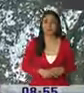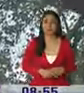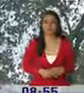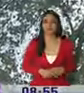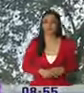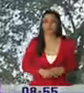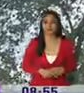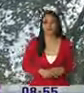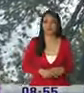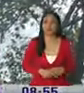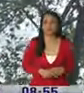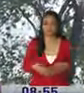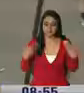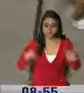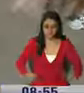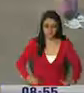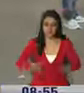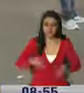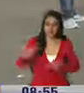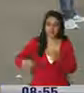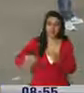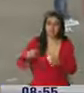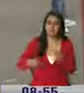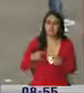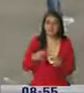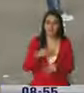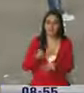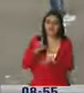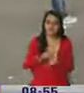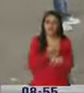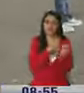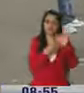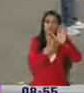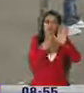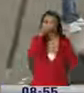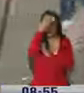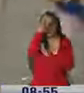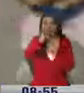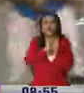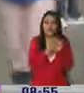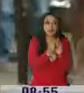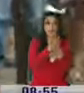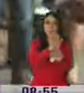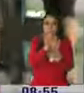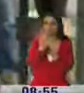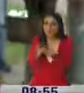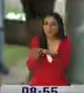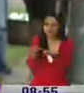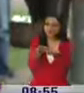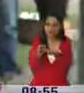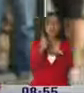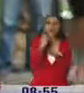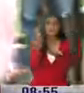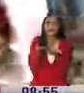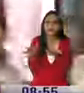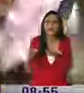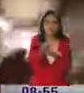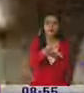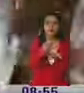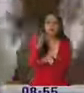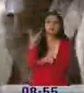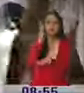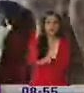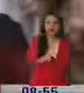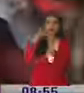Con sus trajes típicos y movimiento representan la cultura de cada uno de sus pueblos. Son danzantes de las provincias de Tungurahua,